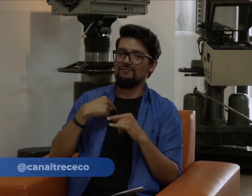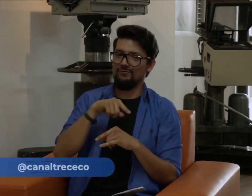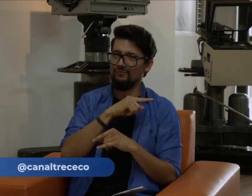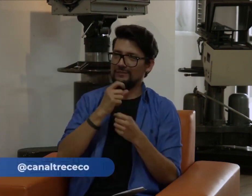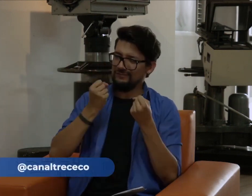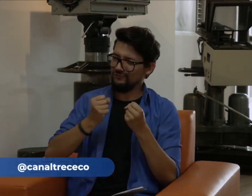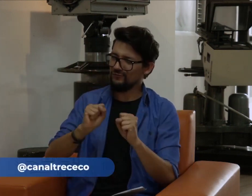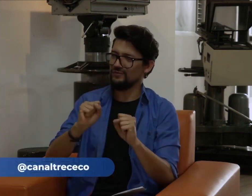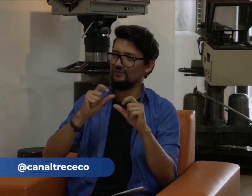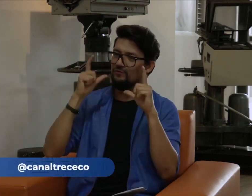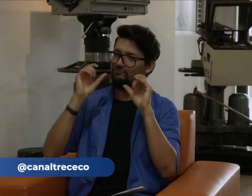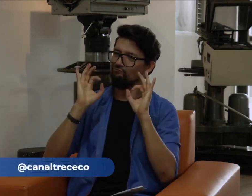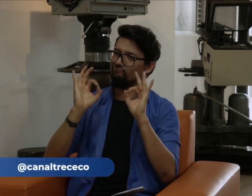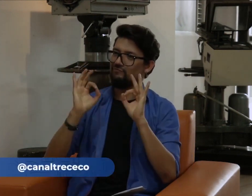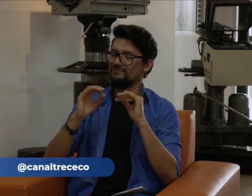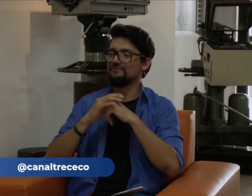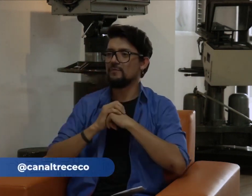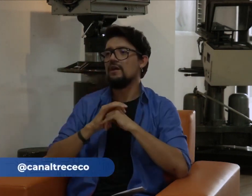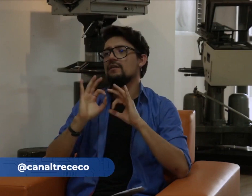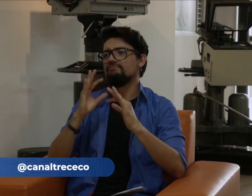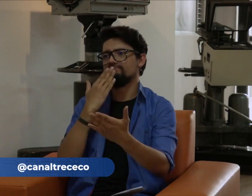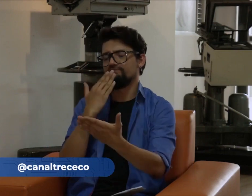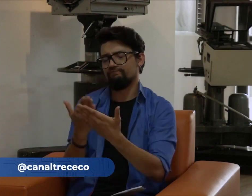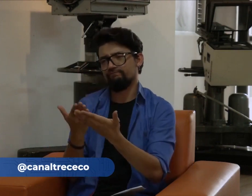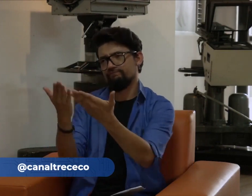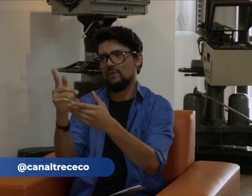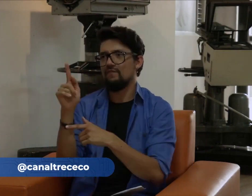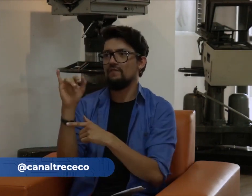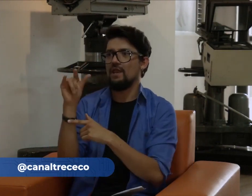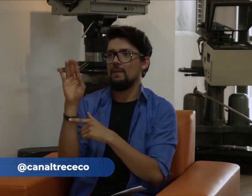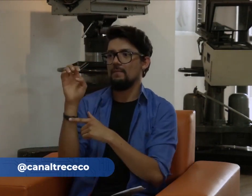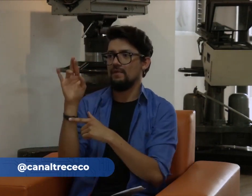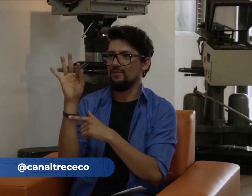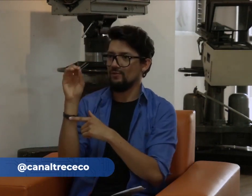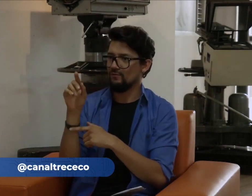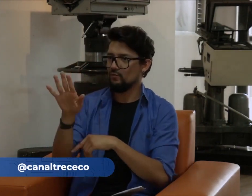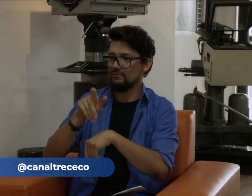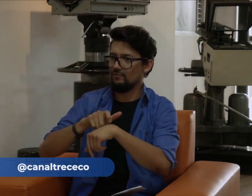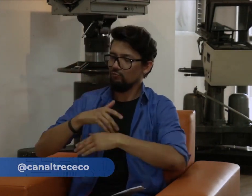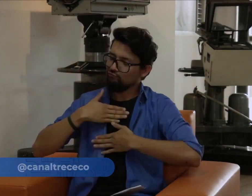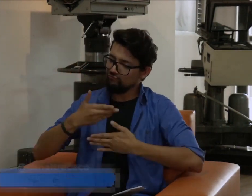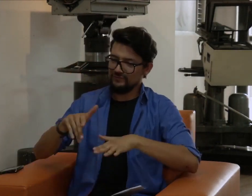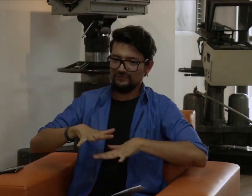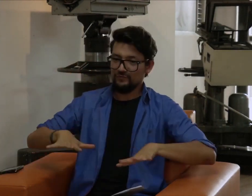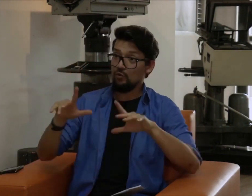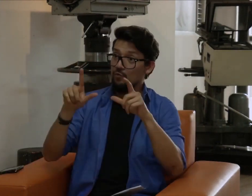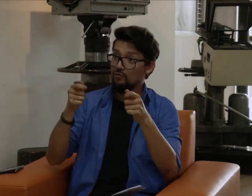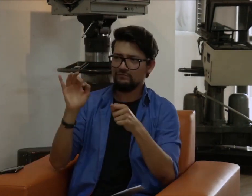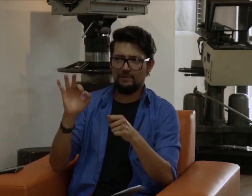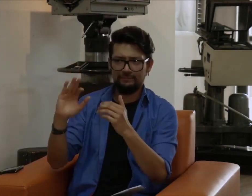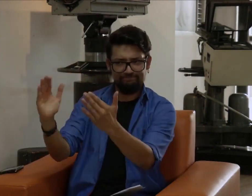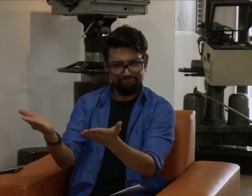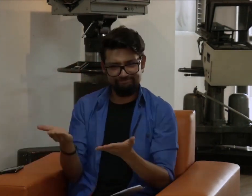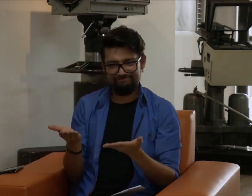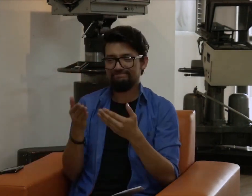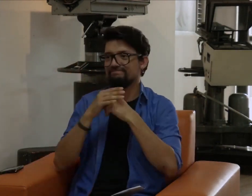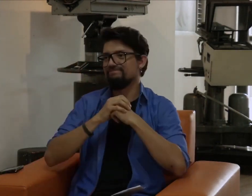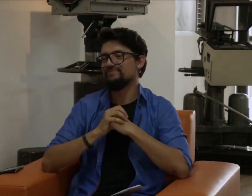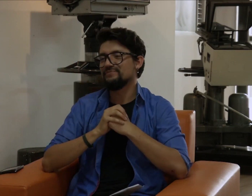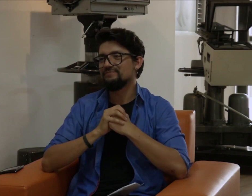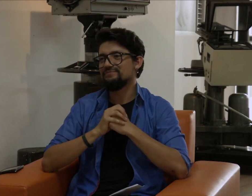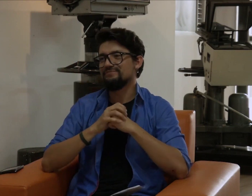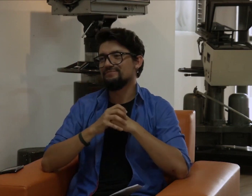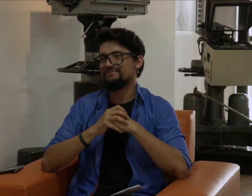profesión, que algunas personas la ven muy sencilla, pero que realmente no la ves. Quiero darte las gracias por estar con